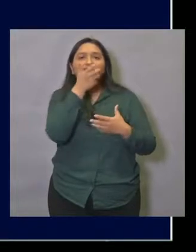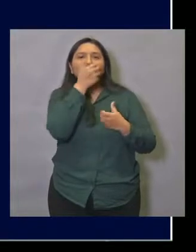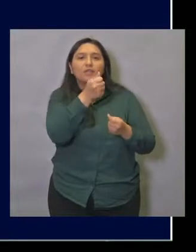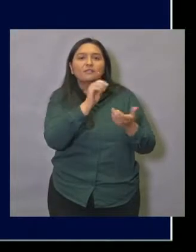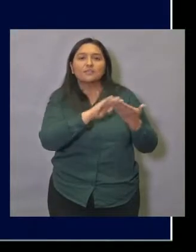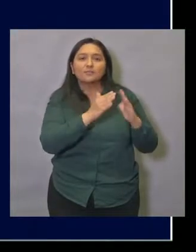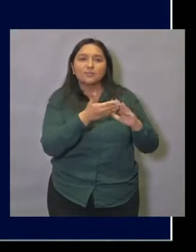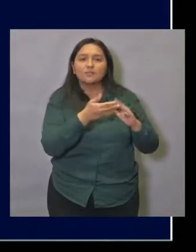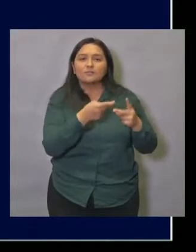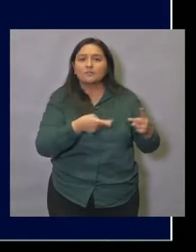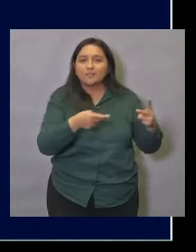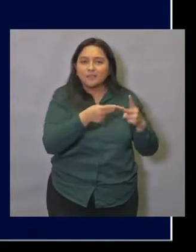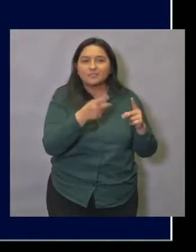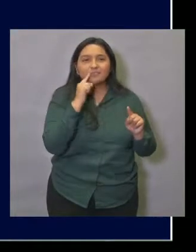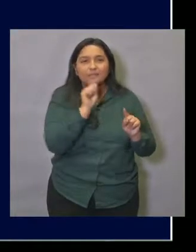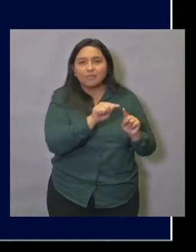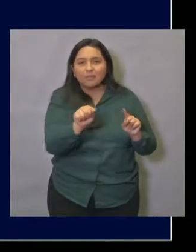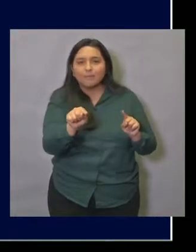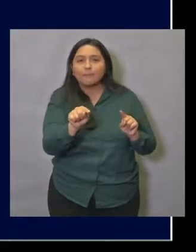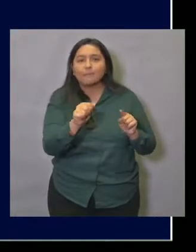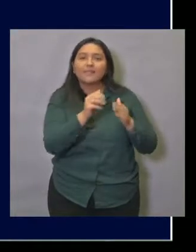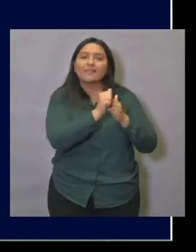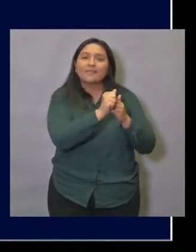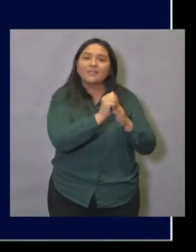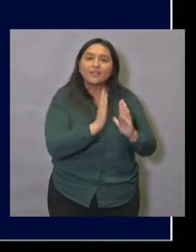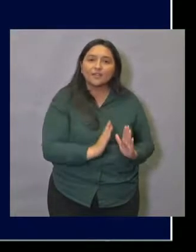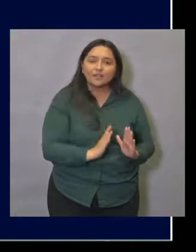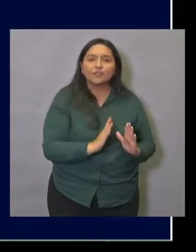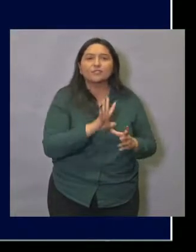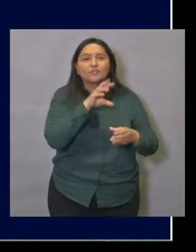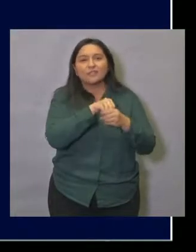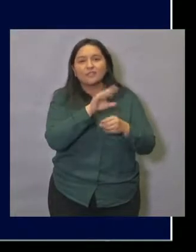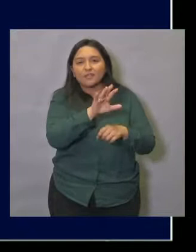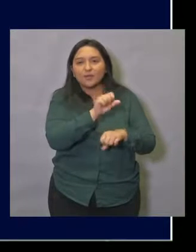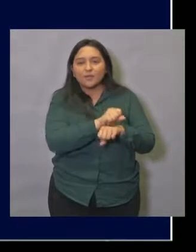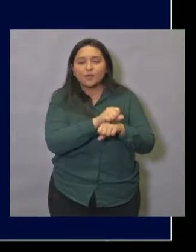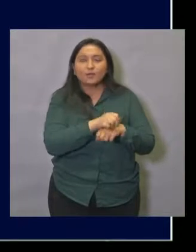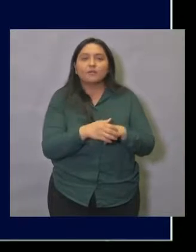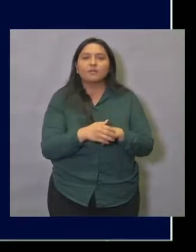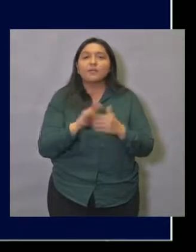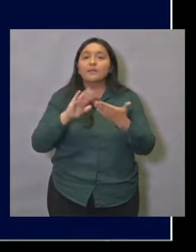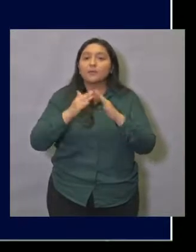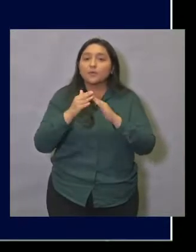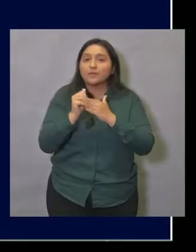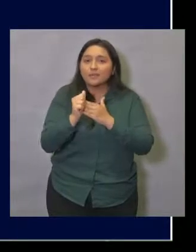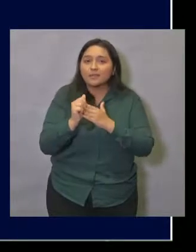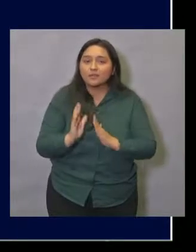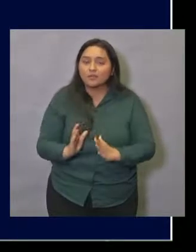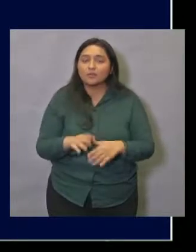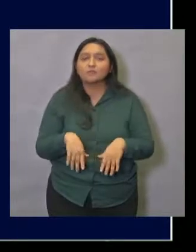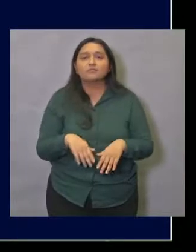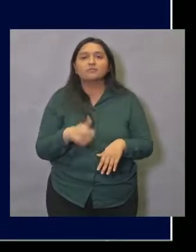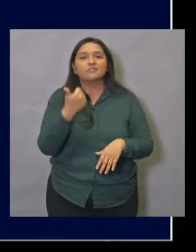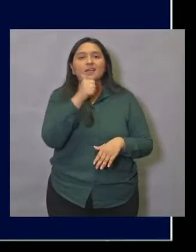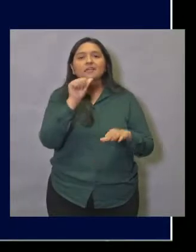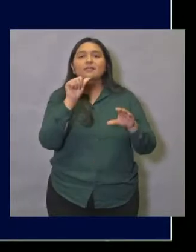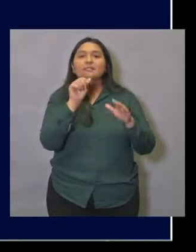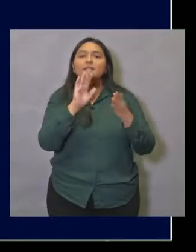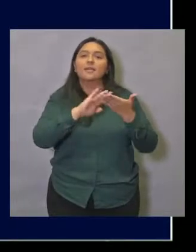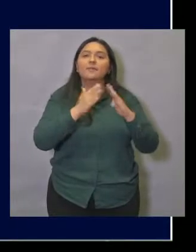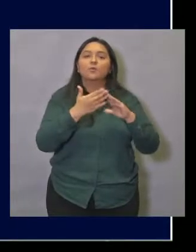grupos, como sindicatos, líderes en el lugar de trabajo, líderes comunitarios y organizaciones